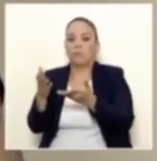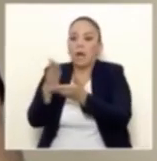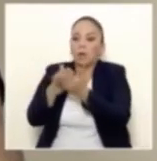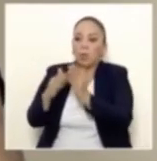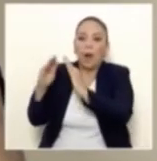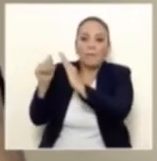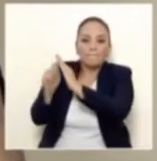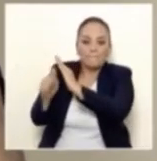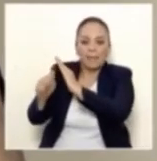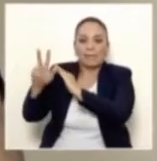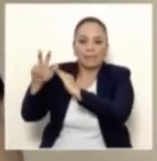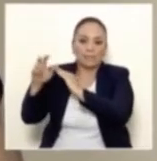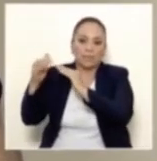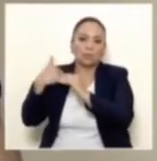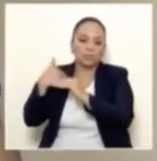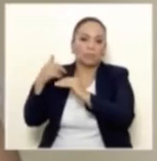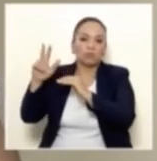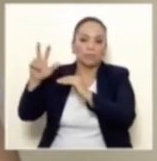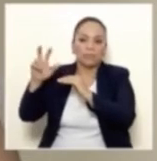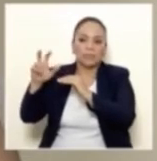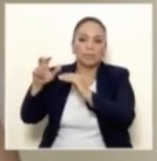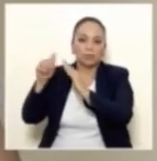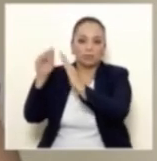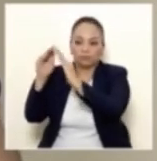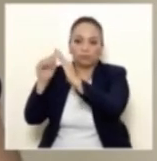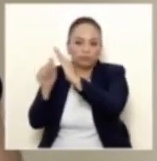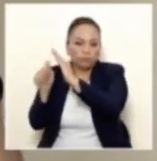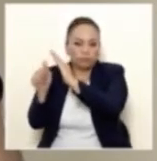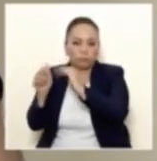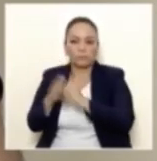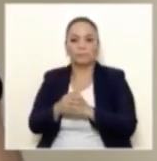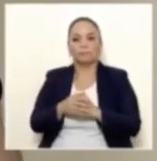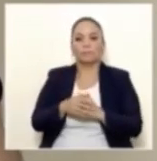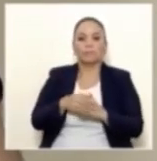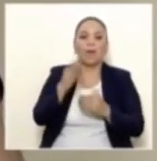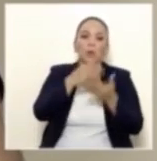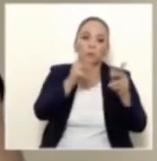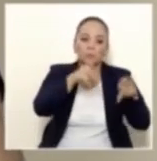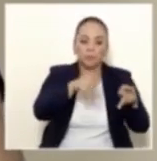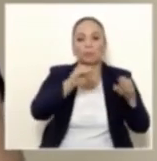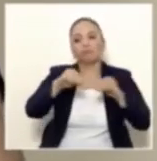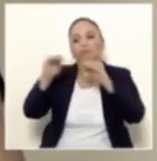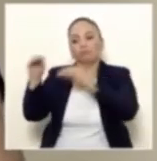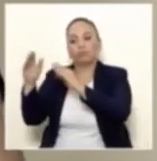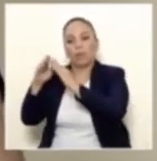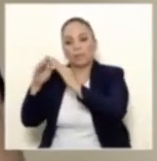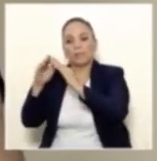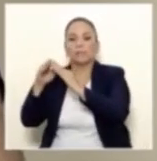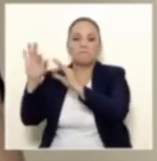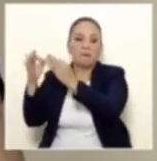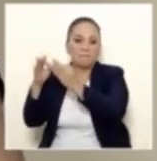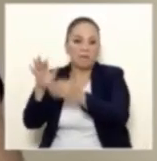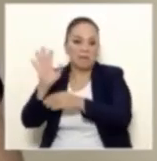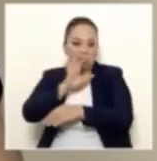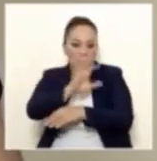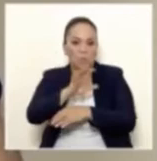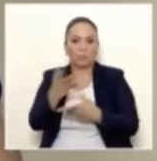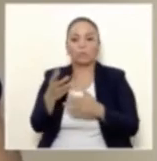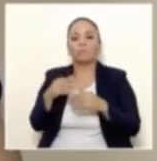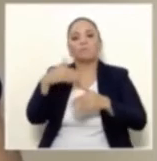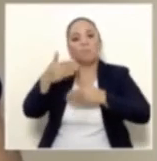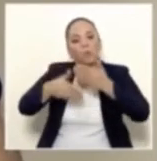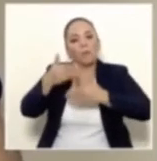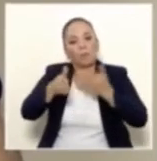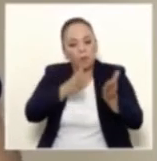albergues otras se movilizarán a casas de familiares y así sucesivamente se va definiendo la